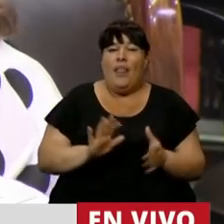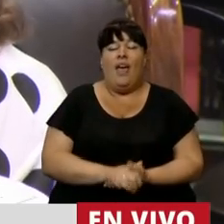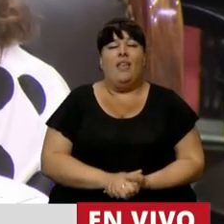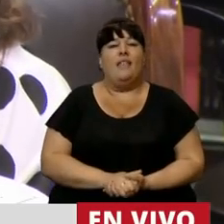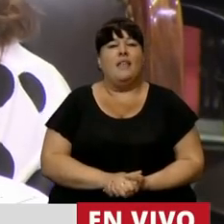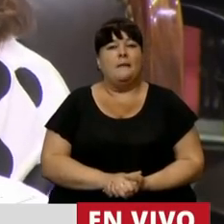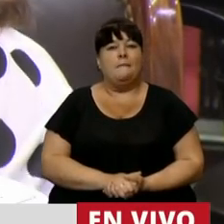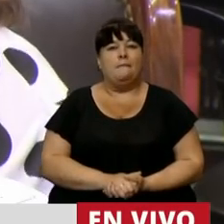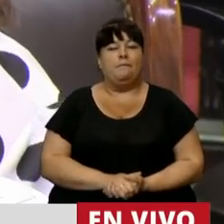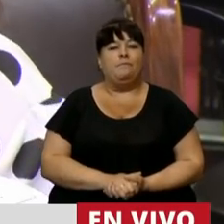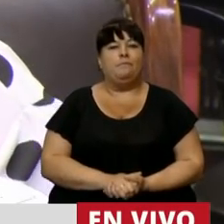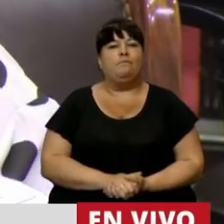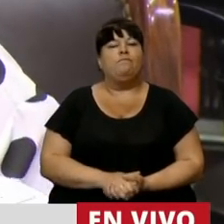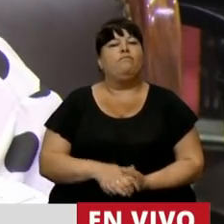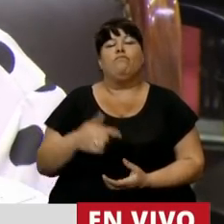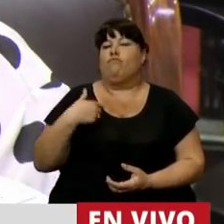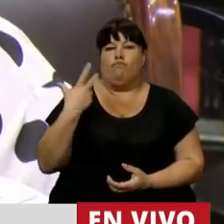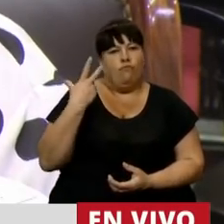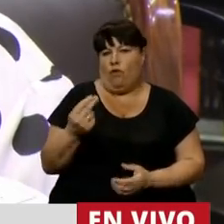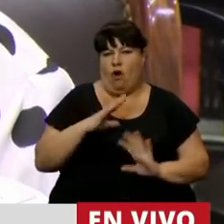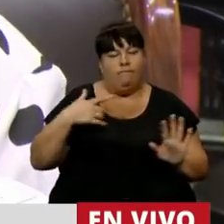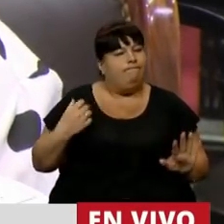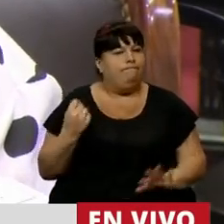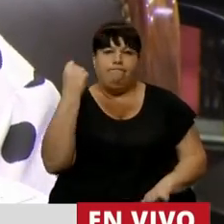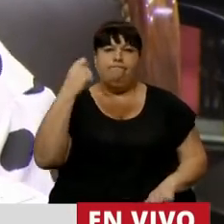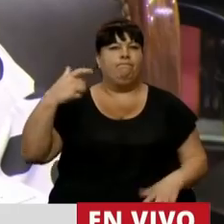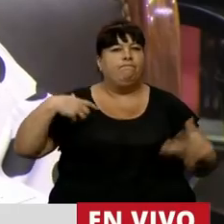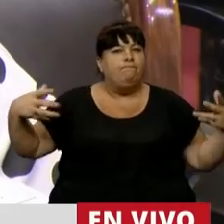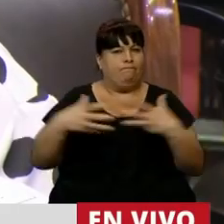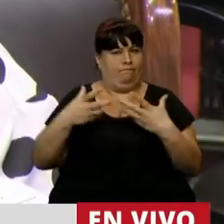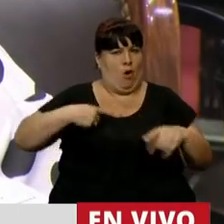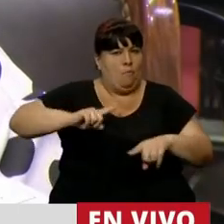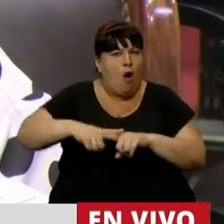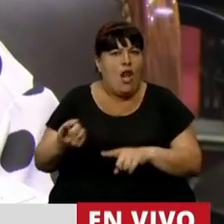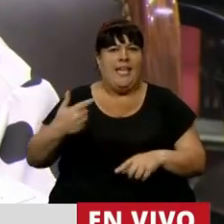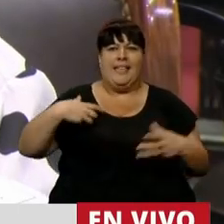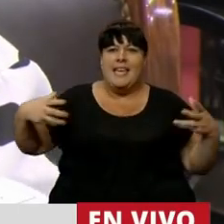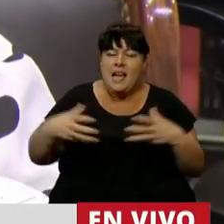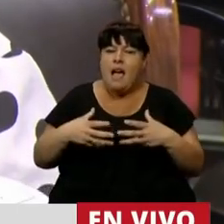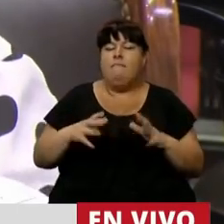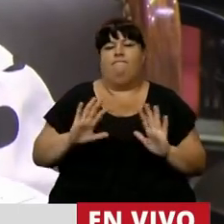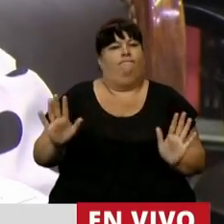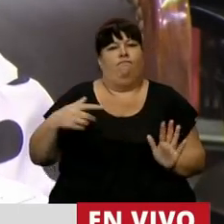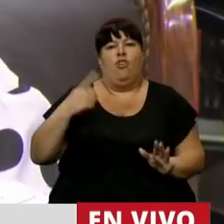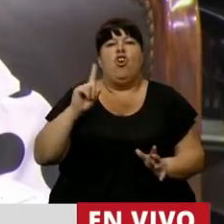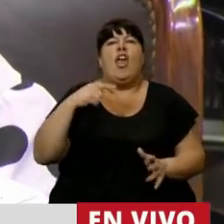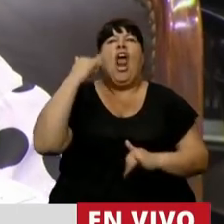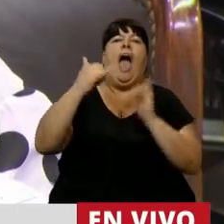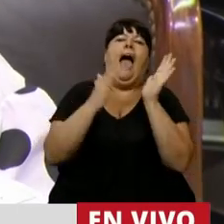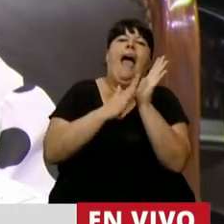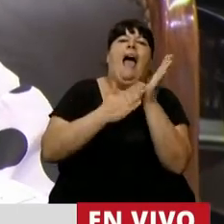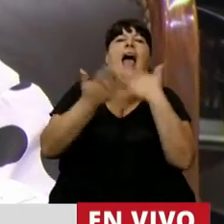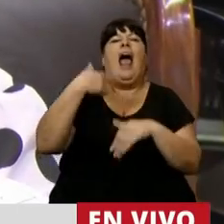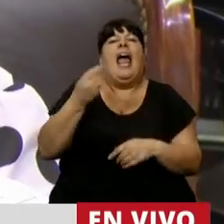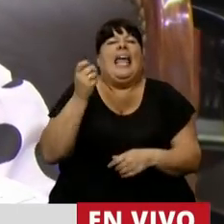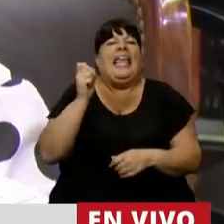presidente, me resisto como clase dirigente, como clase política, a argumentar